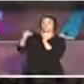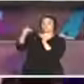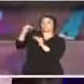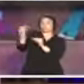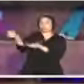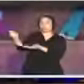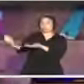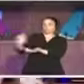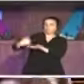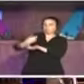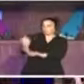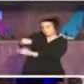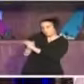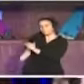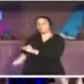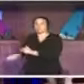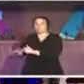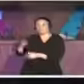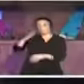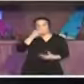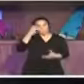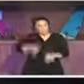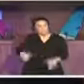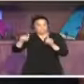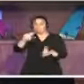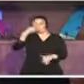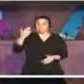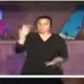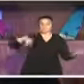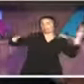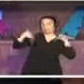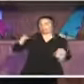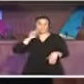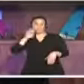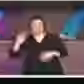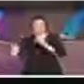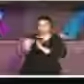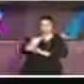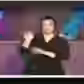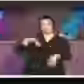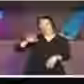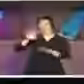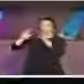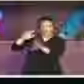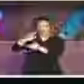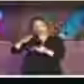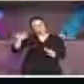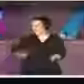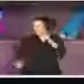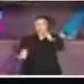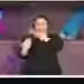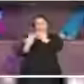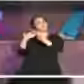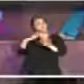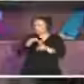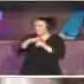lo hagan. Sin vergüenza, charlatanes, mentirosos y embusteros, manadas de ladrones y hasta bien de baboreo. No